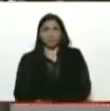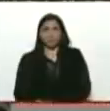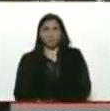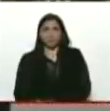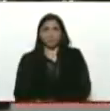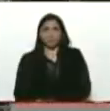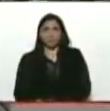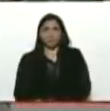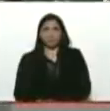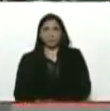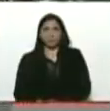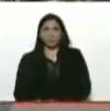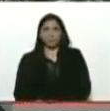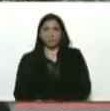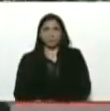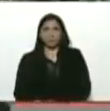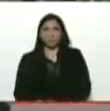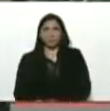Aquí.